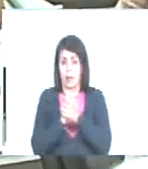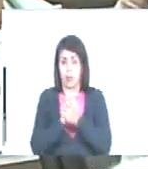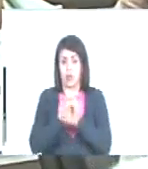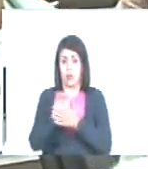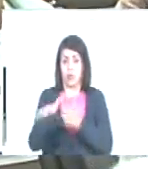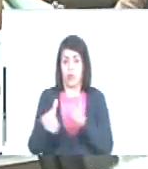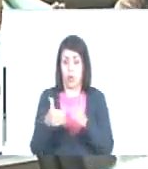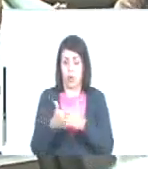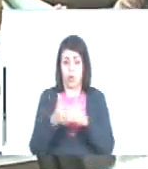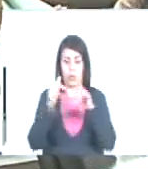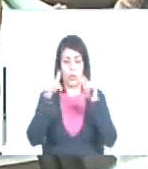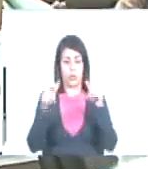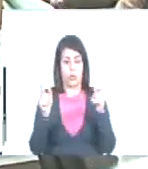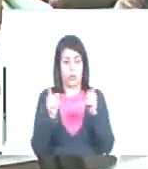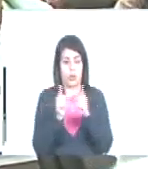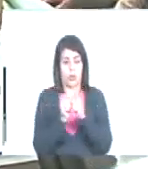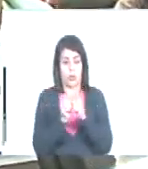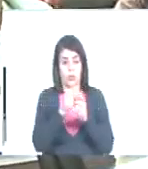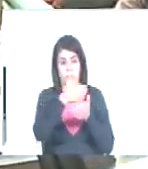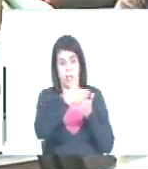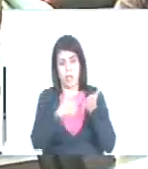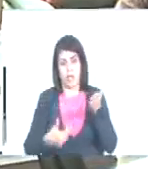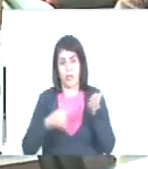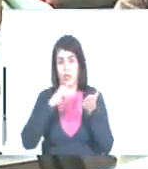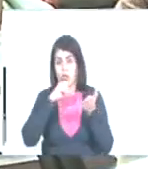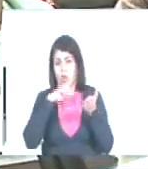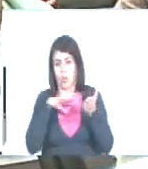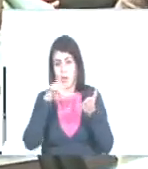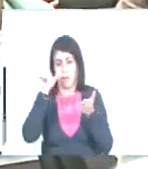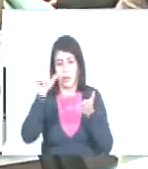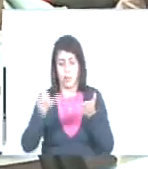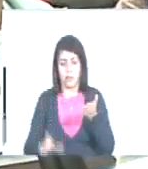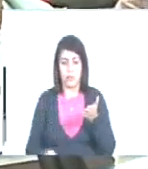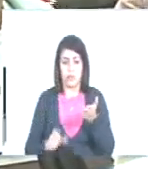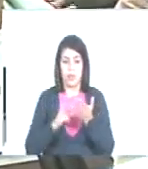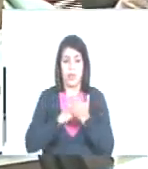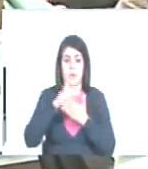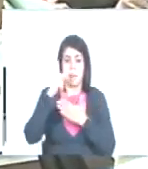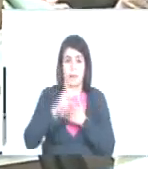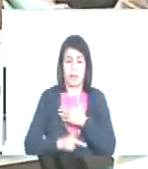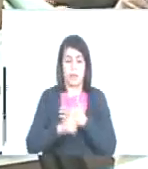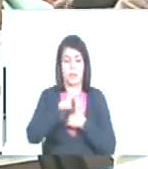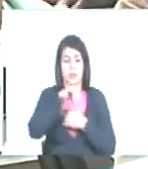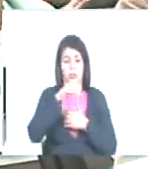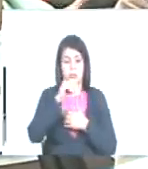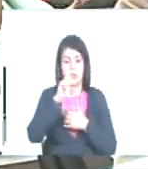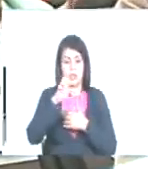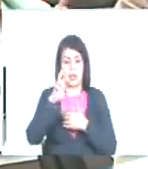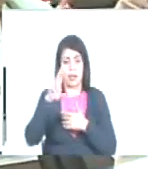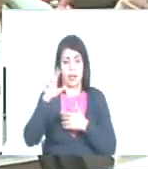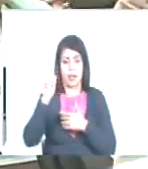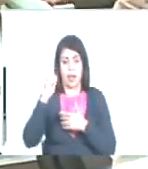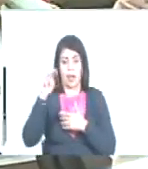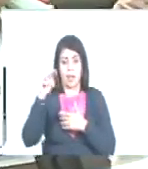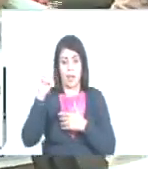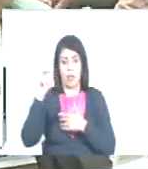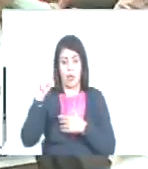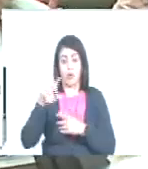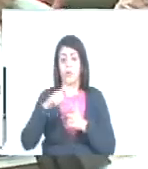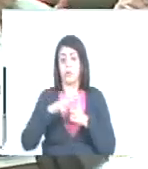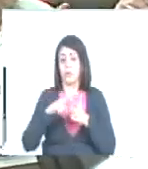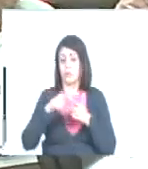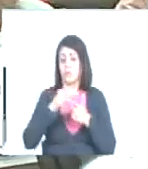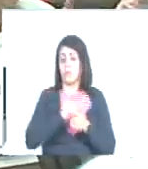compañeras, ante este breve currículum y este breve plan de trabajo de el ciudadano José Ramón Rivero, entonces, mi querido